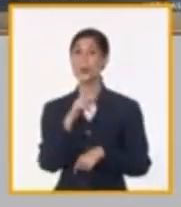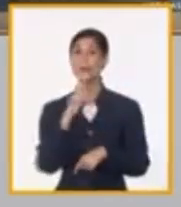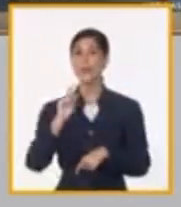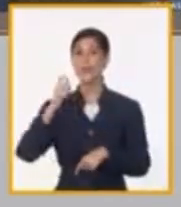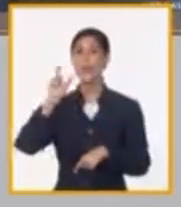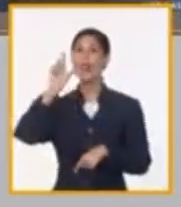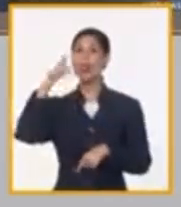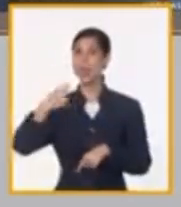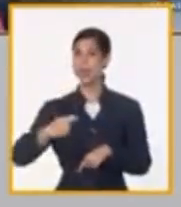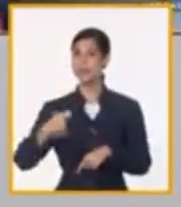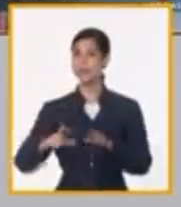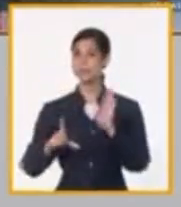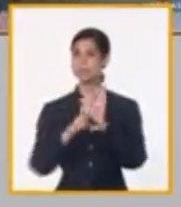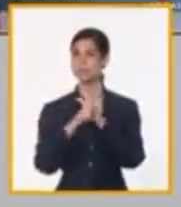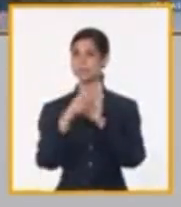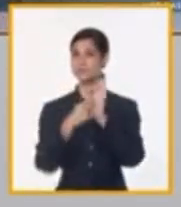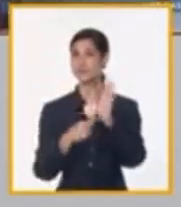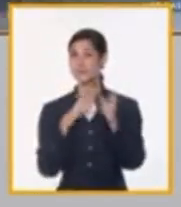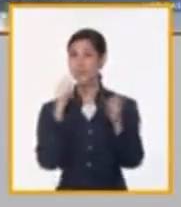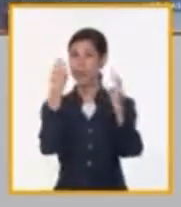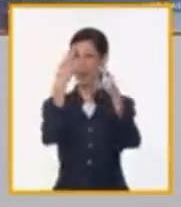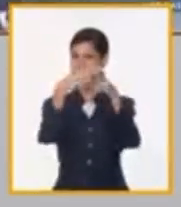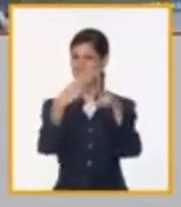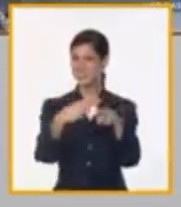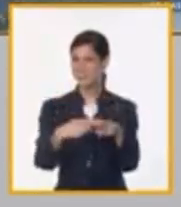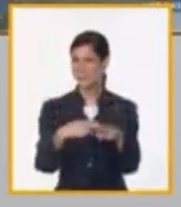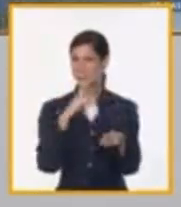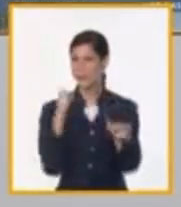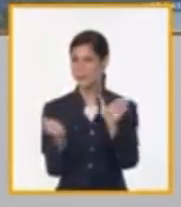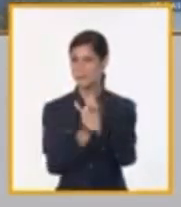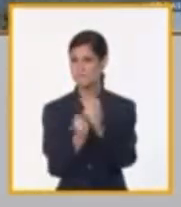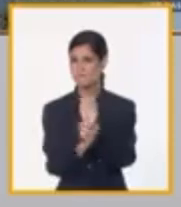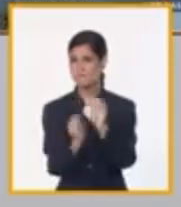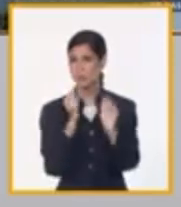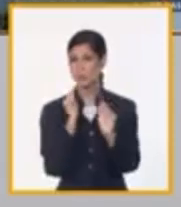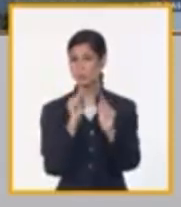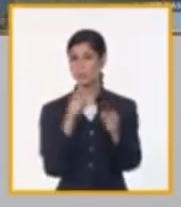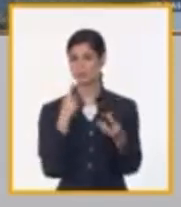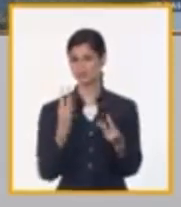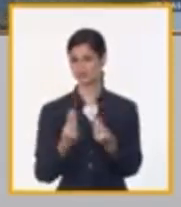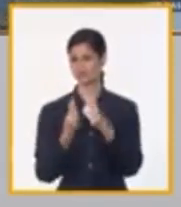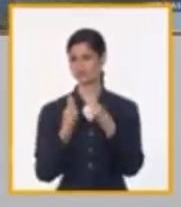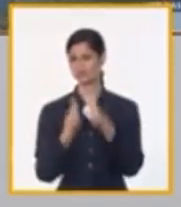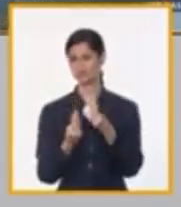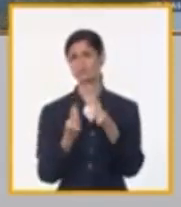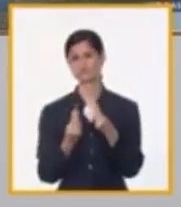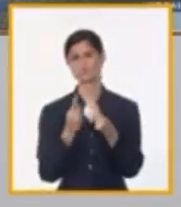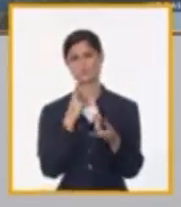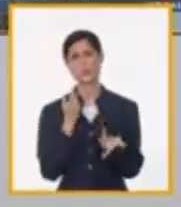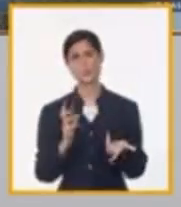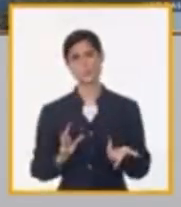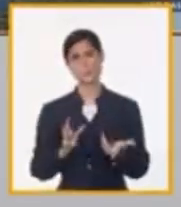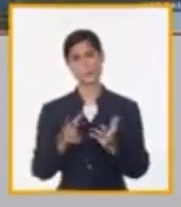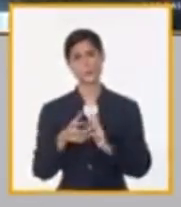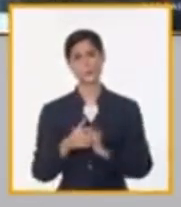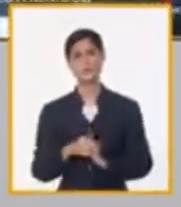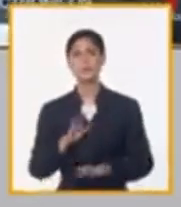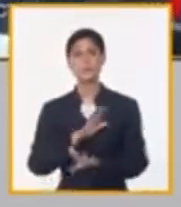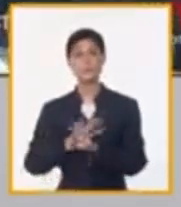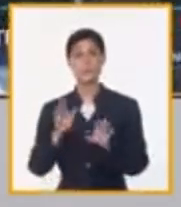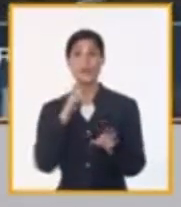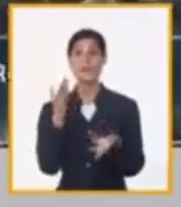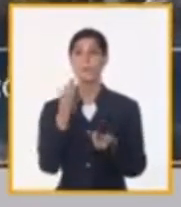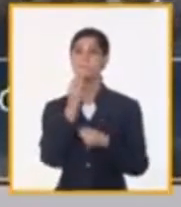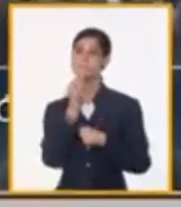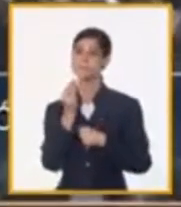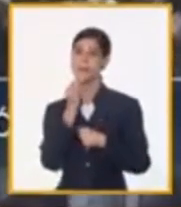de la lista de patrocinadores de terrorismo y terrorist estamos esperando todavía por la primera sanción contra contra Israel por parte de Estados